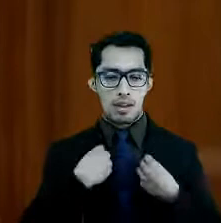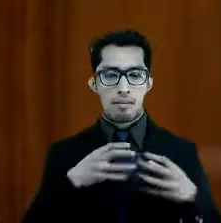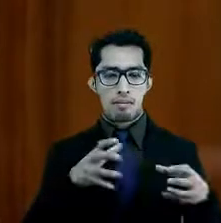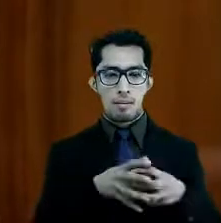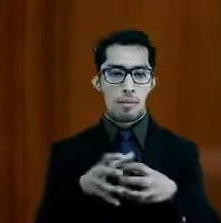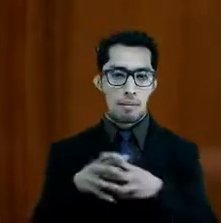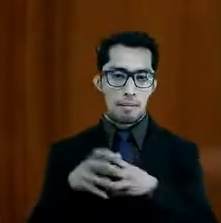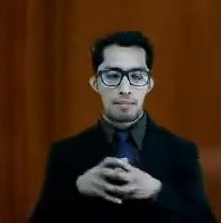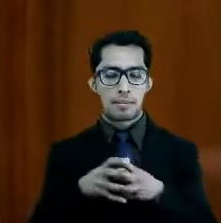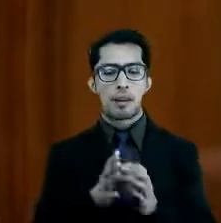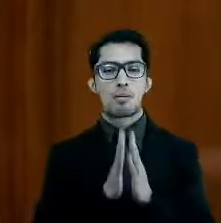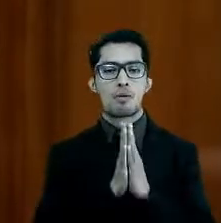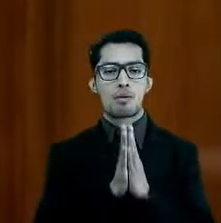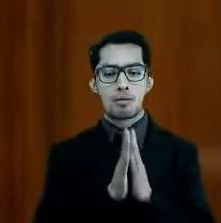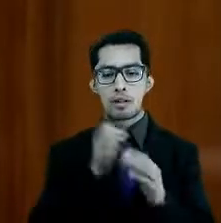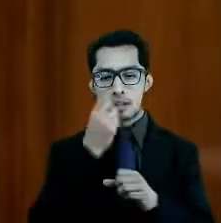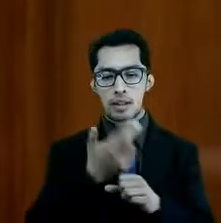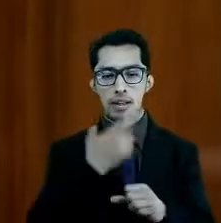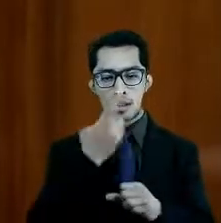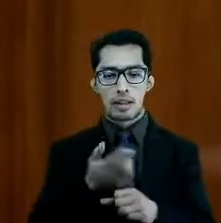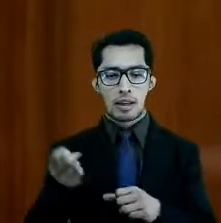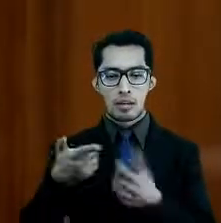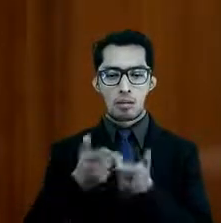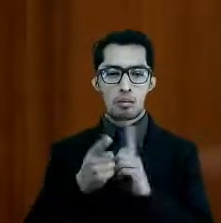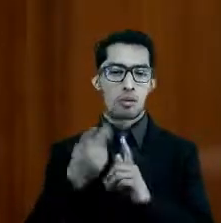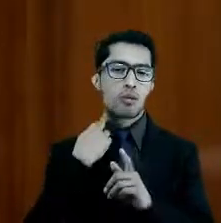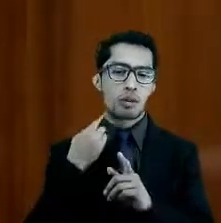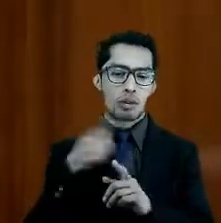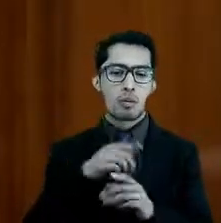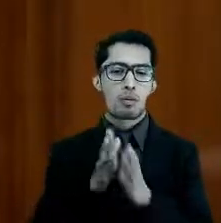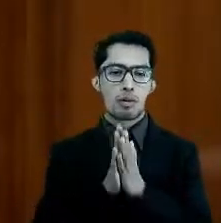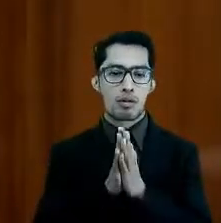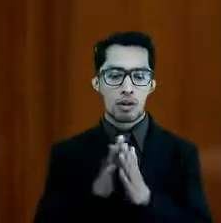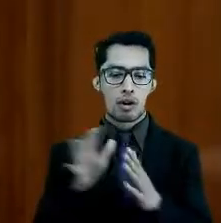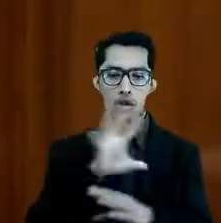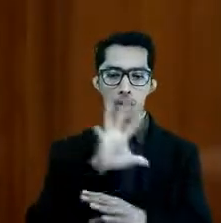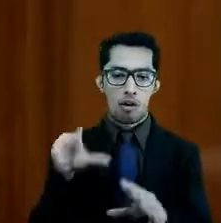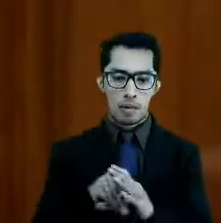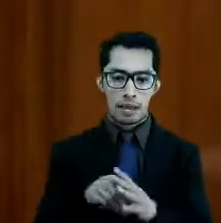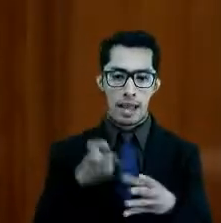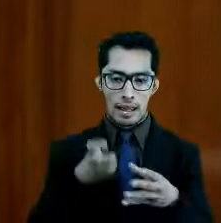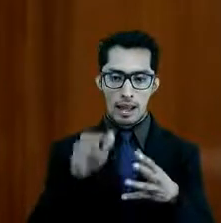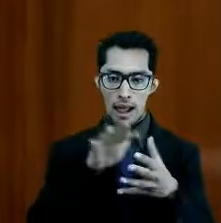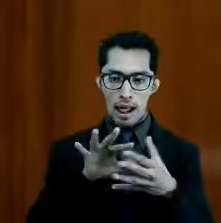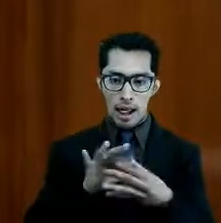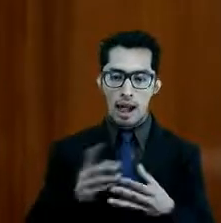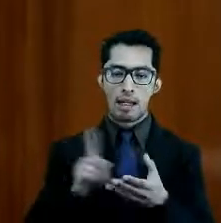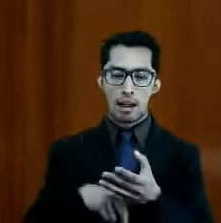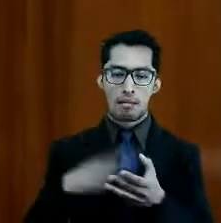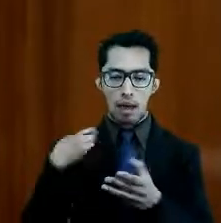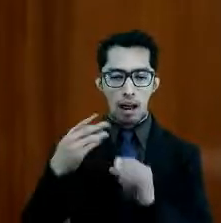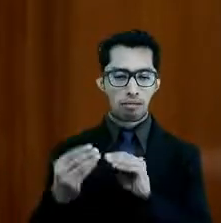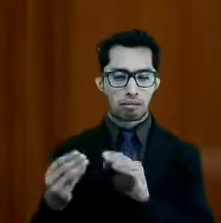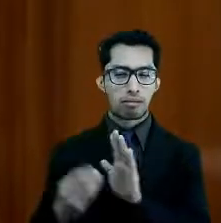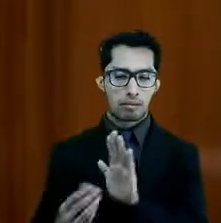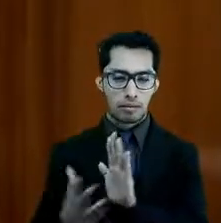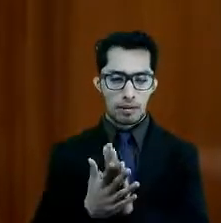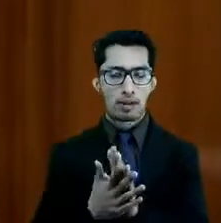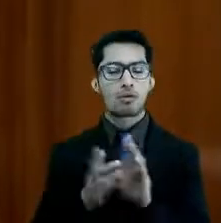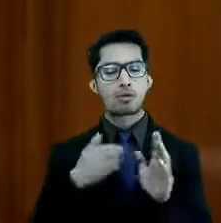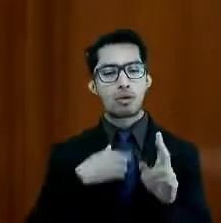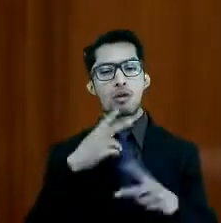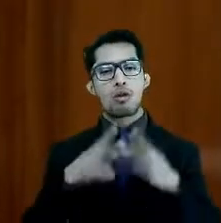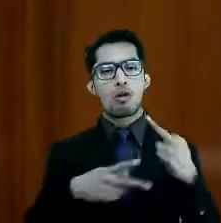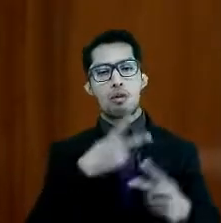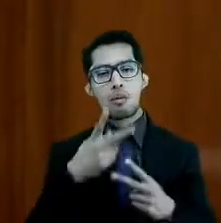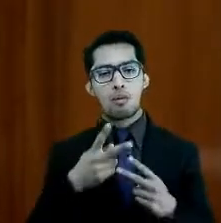Le pido a la Secretaría Parlamentaria que se incorpore íntegro el texto en el diario de los debates y me voy